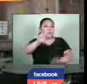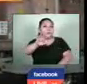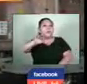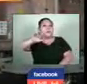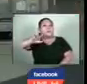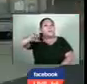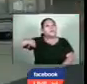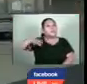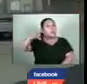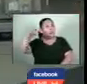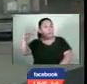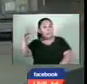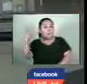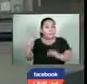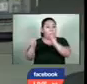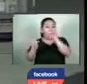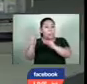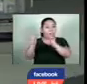12,753,000 dosis, un poco más de